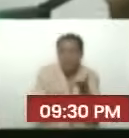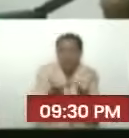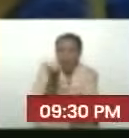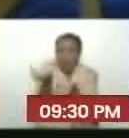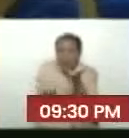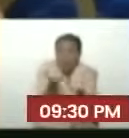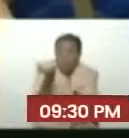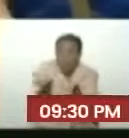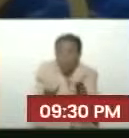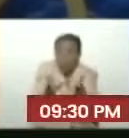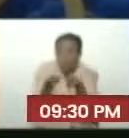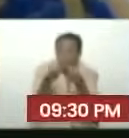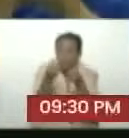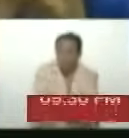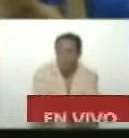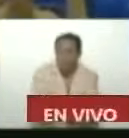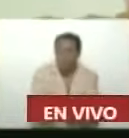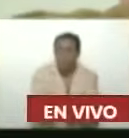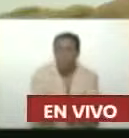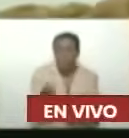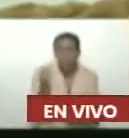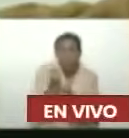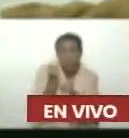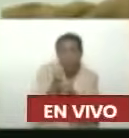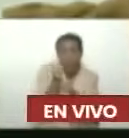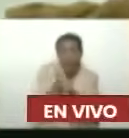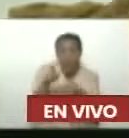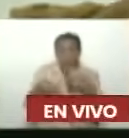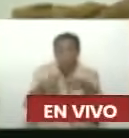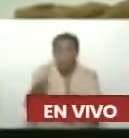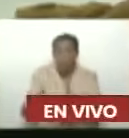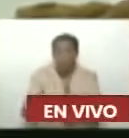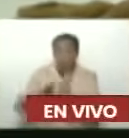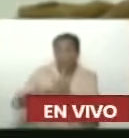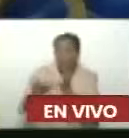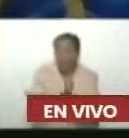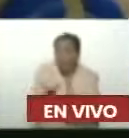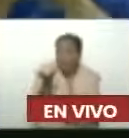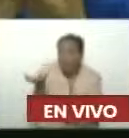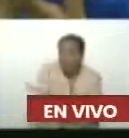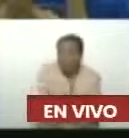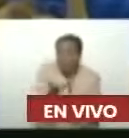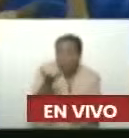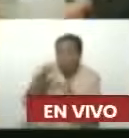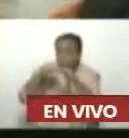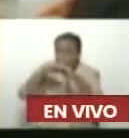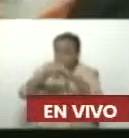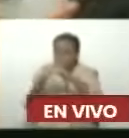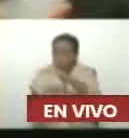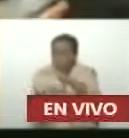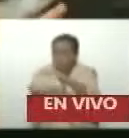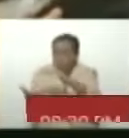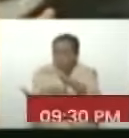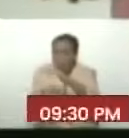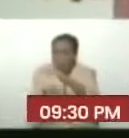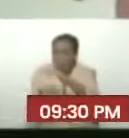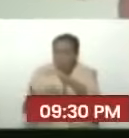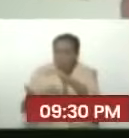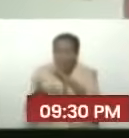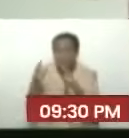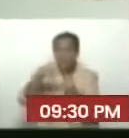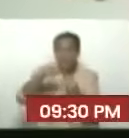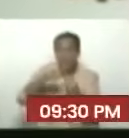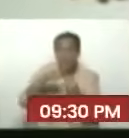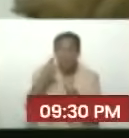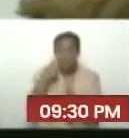queda completamente sólido. O sea, tú haces el trabajo y después lo pasas por un horno. Este tipo de escultura sí,